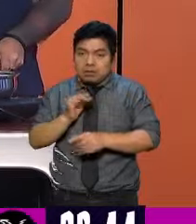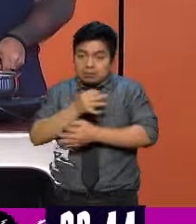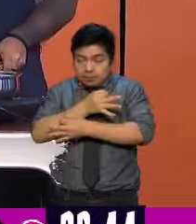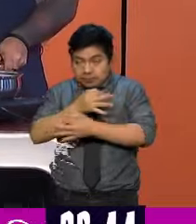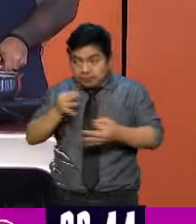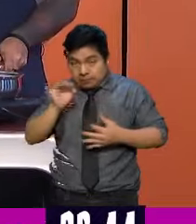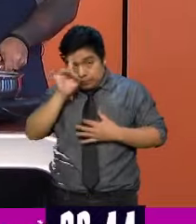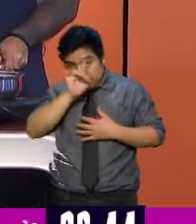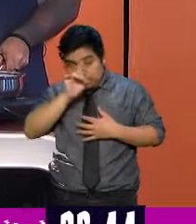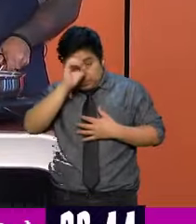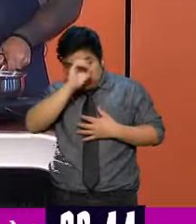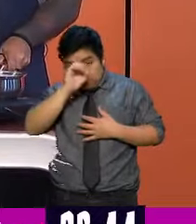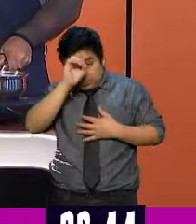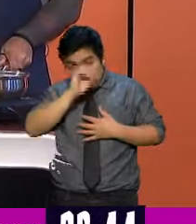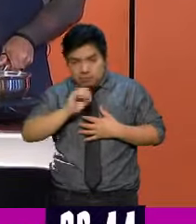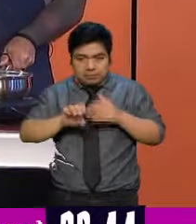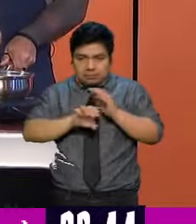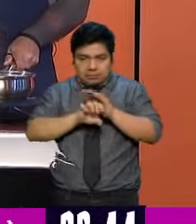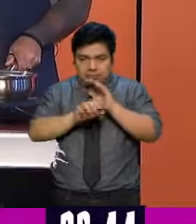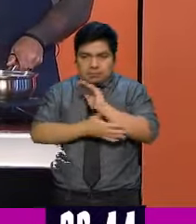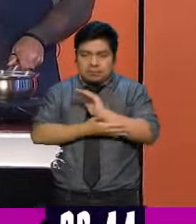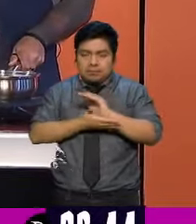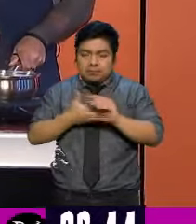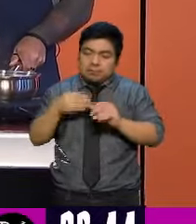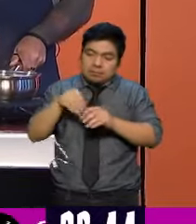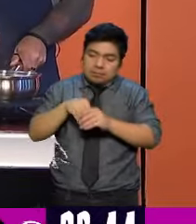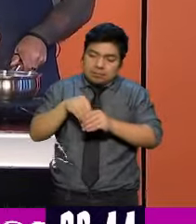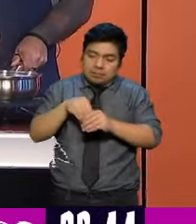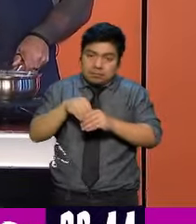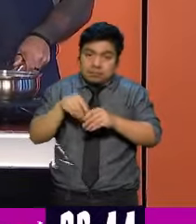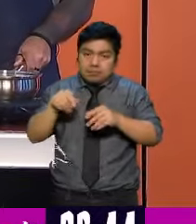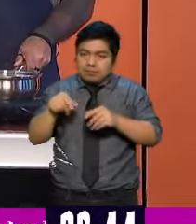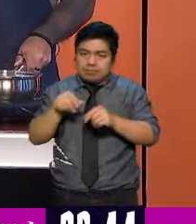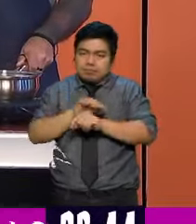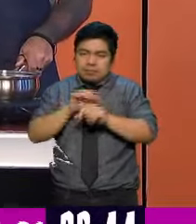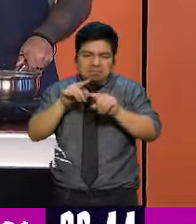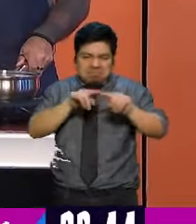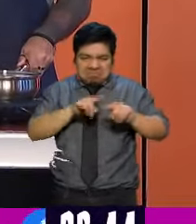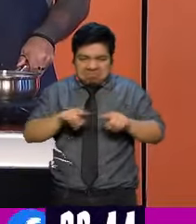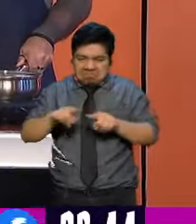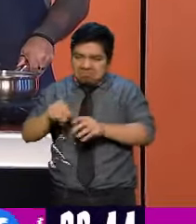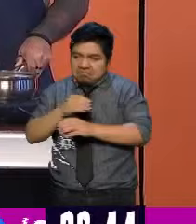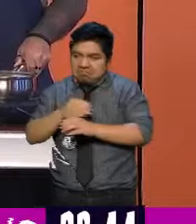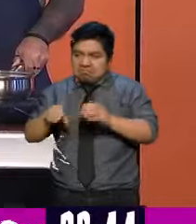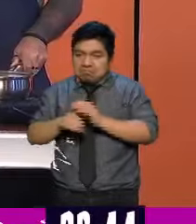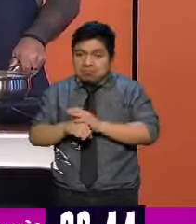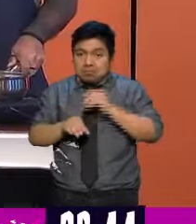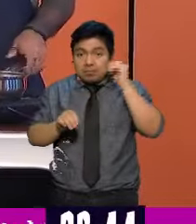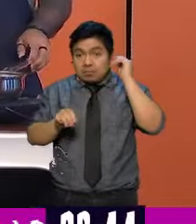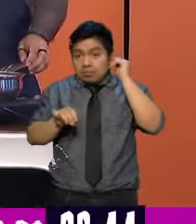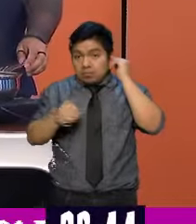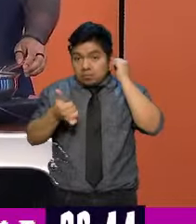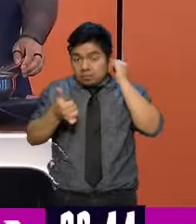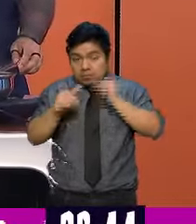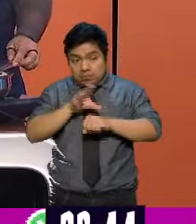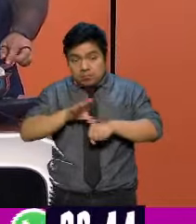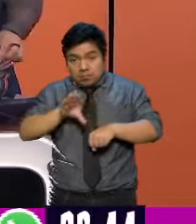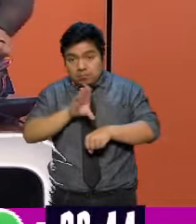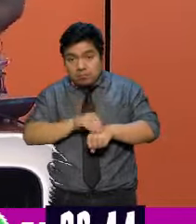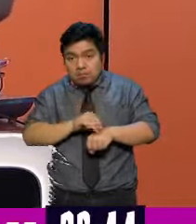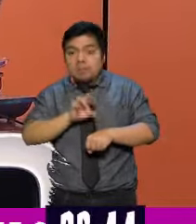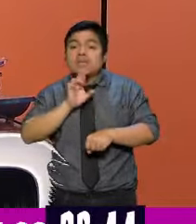tip. Cuando tenga usted que ingresar la contraseña de lo que sea y en donde se los permita, lo mejor